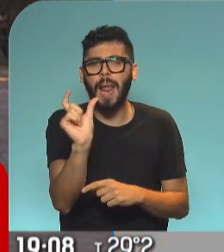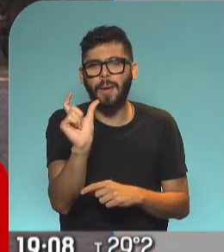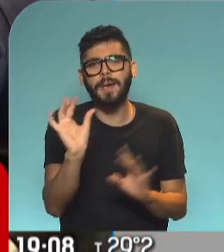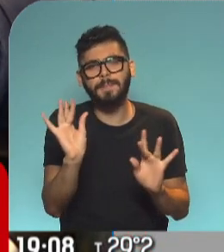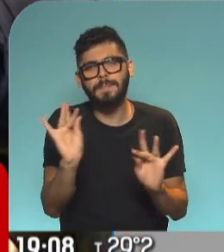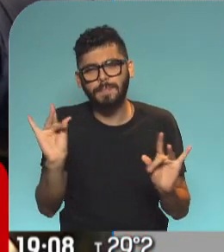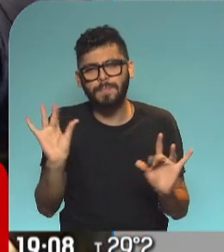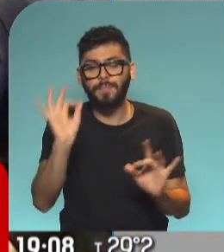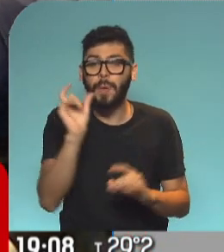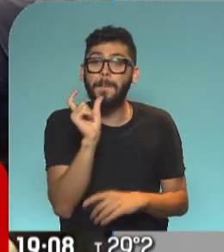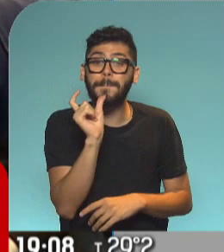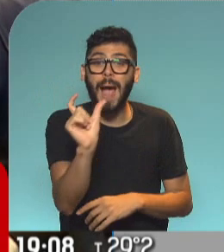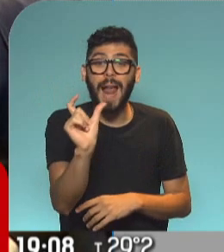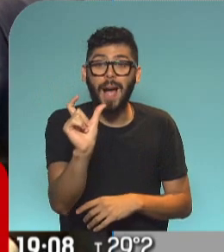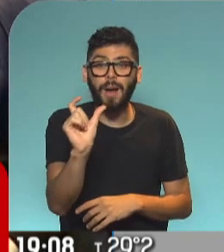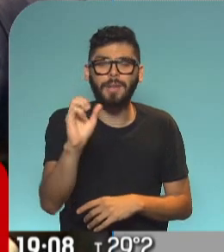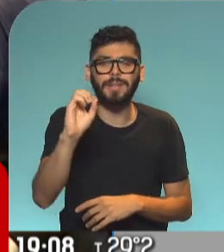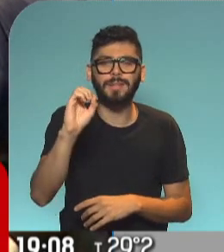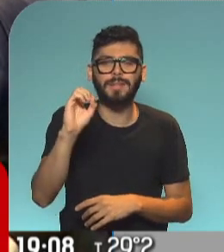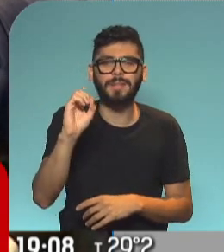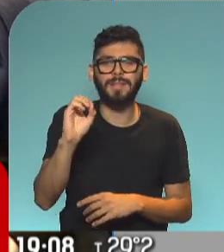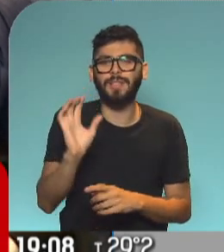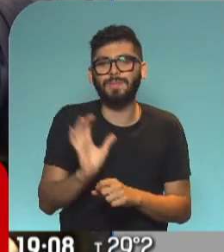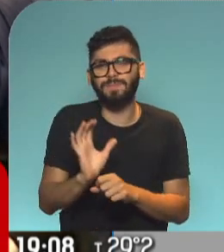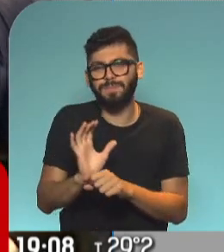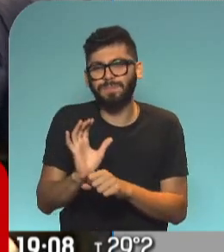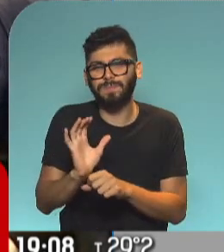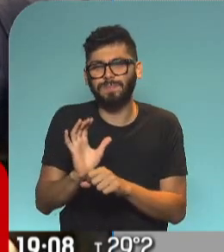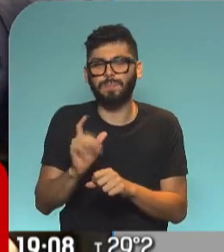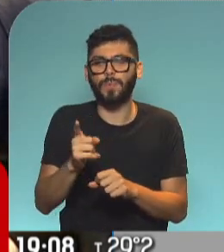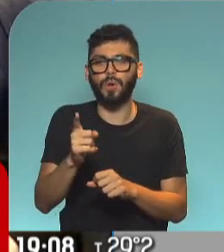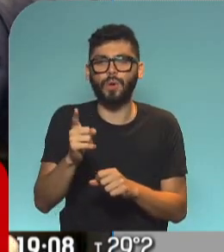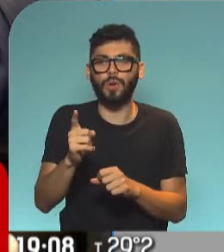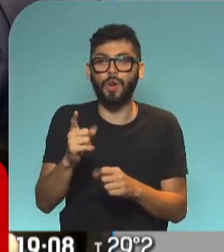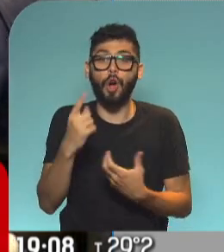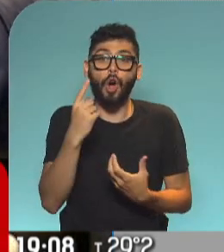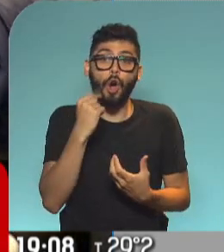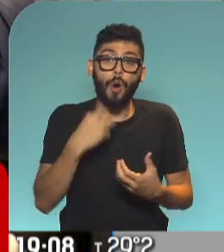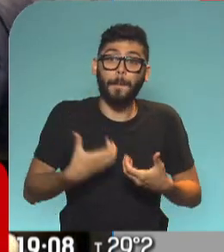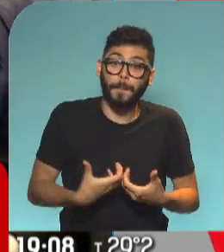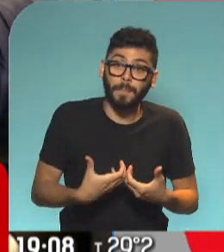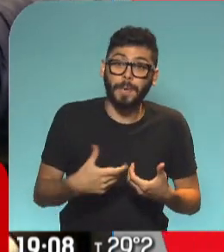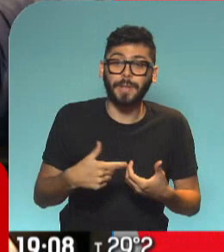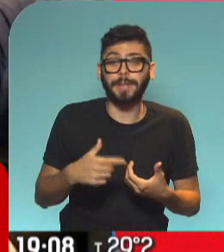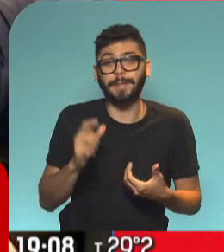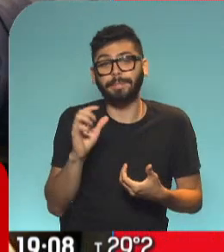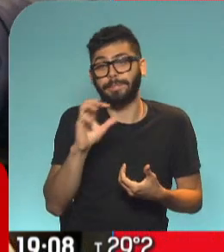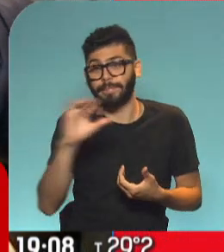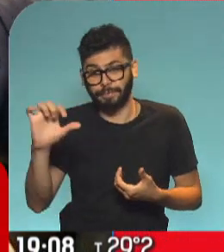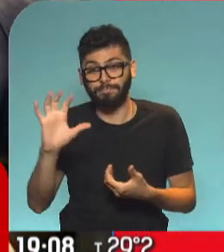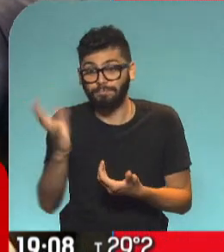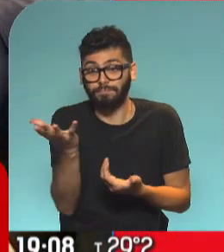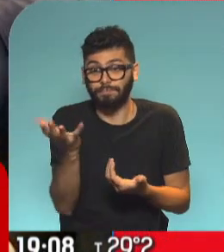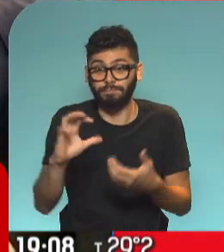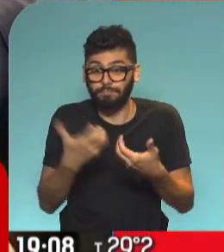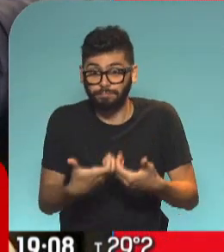de veras la alusión vulgar a los genitales masculinos y a partir de esa información